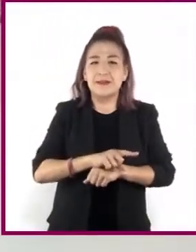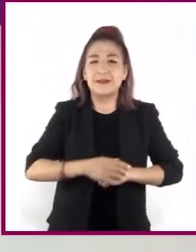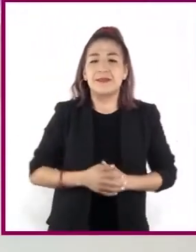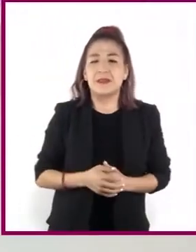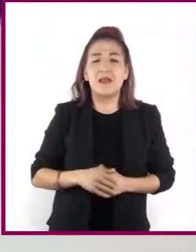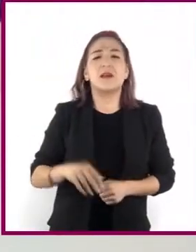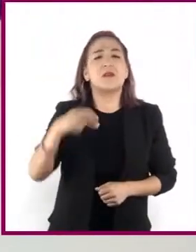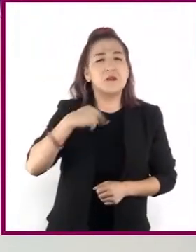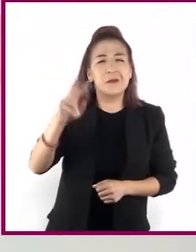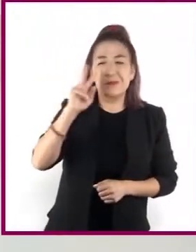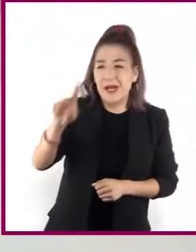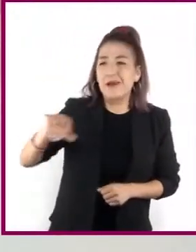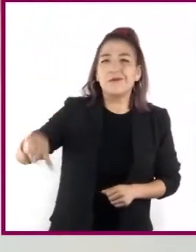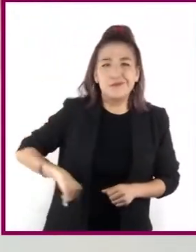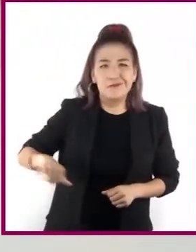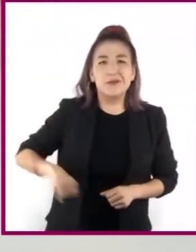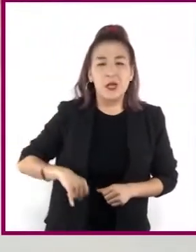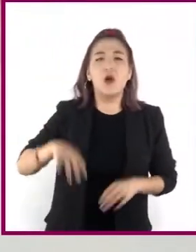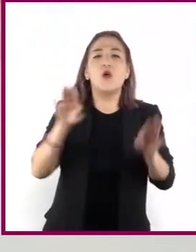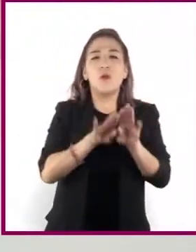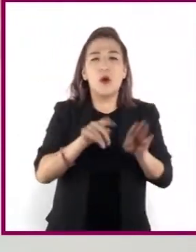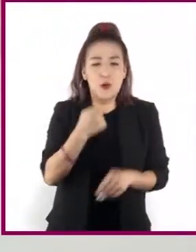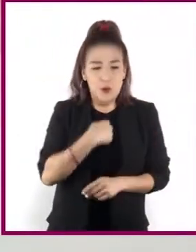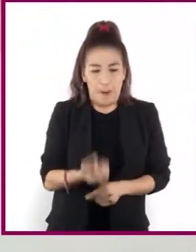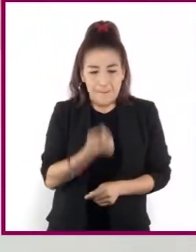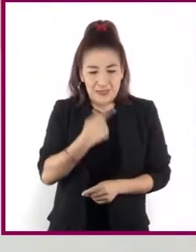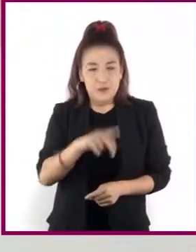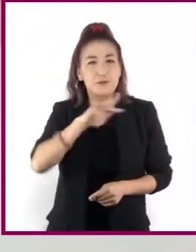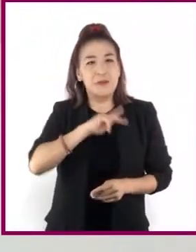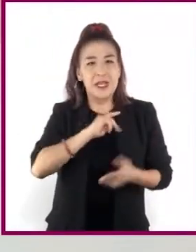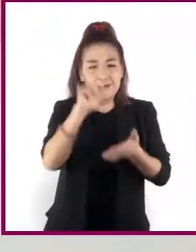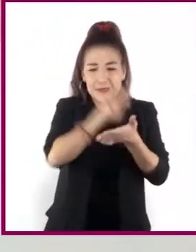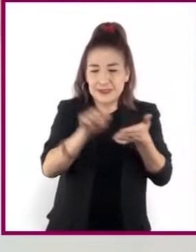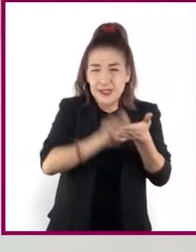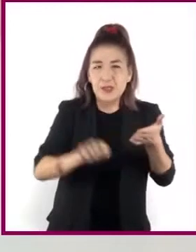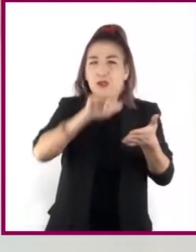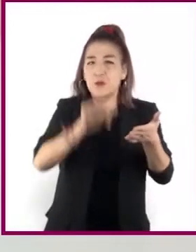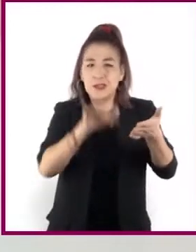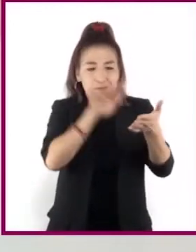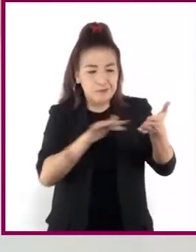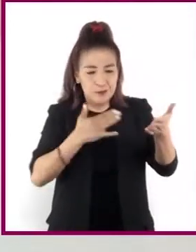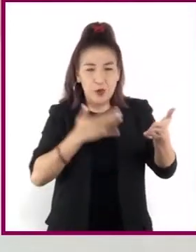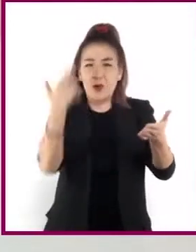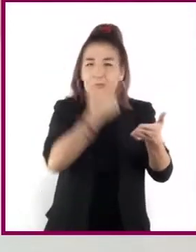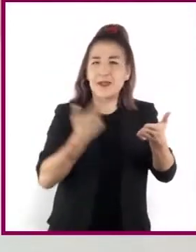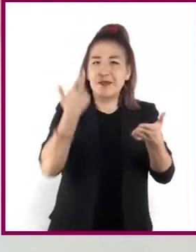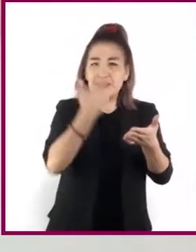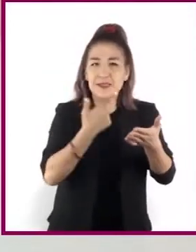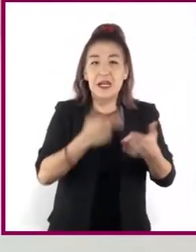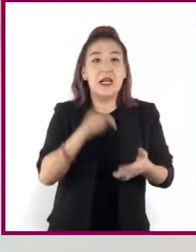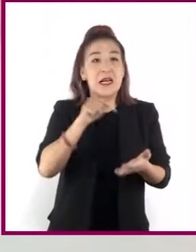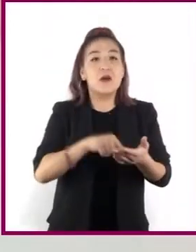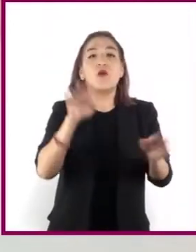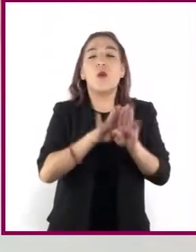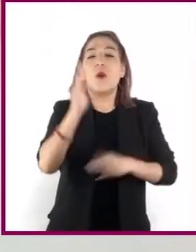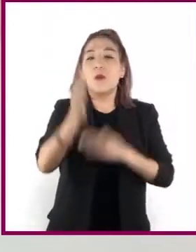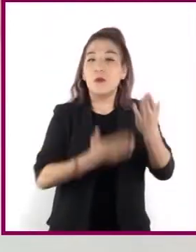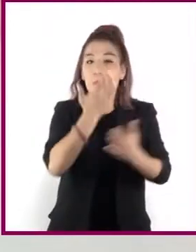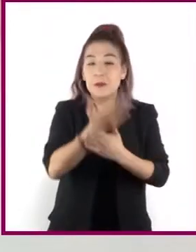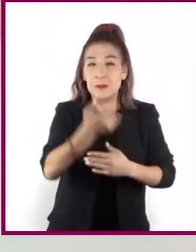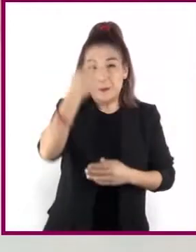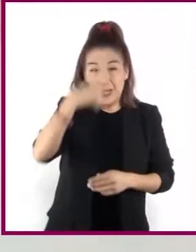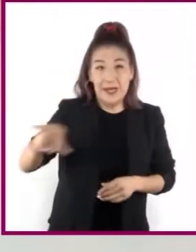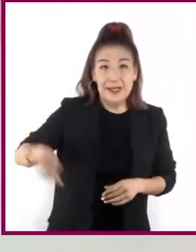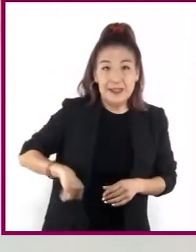interesante la idea de aprender a autoevaluar nuestros propios escritos. No solo es un propósito de